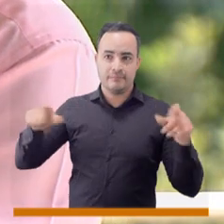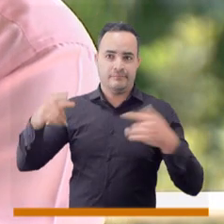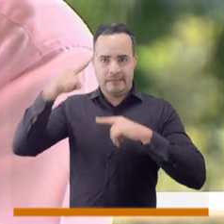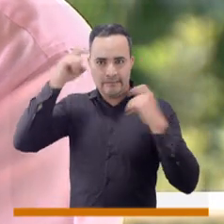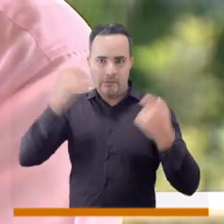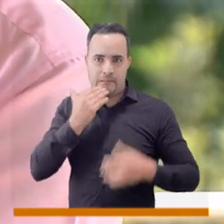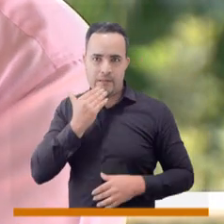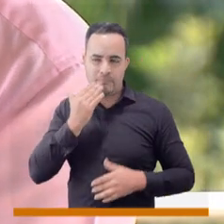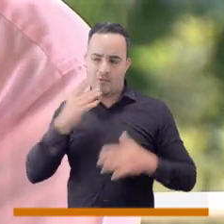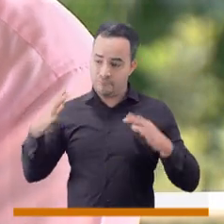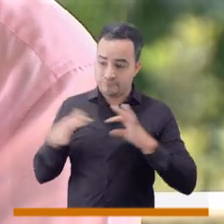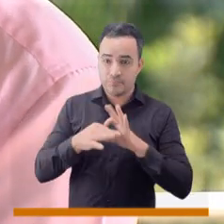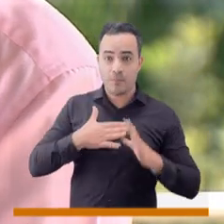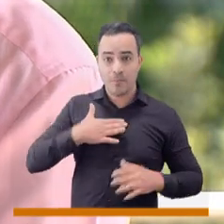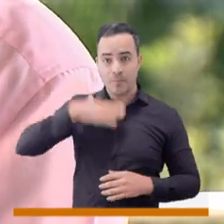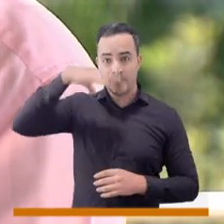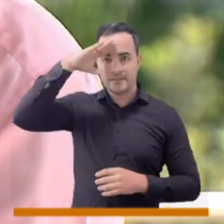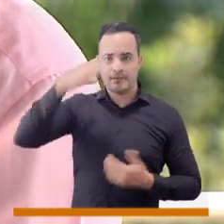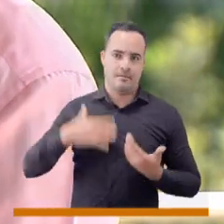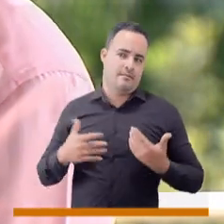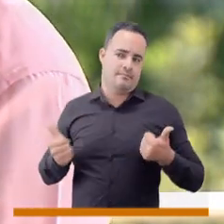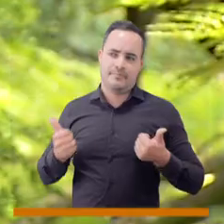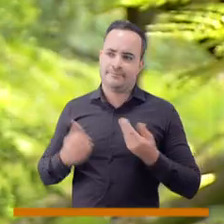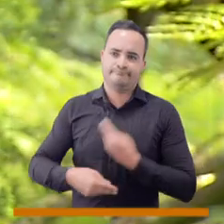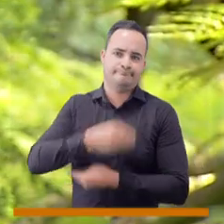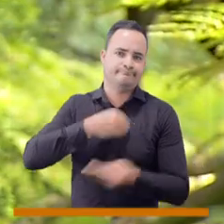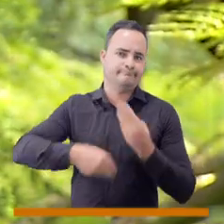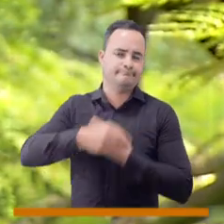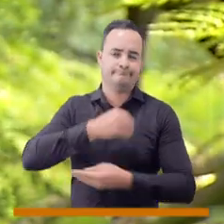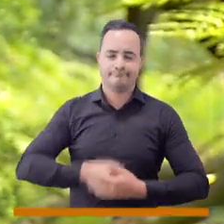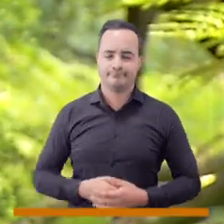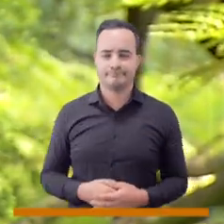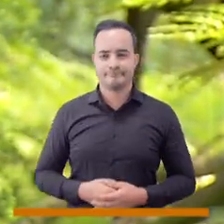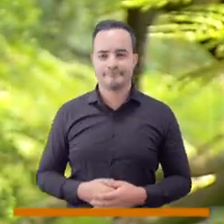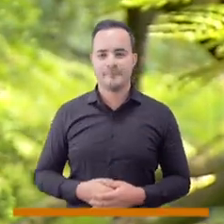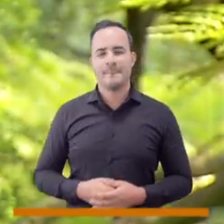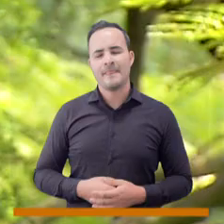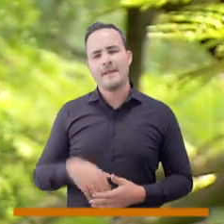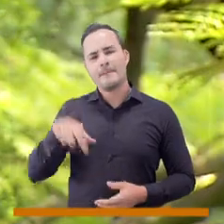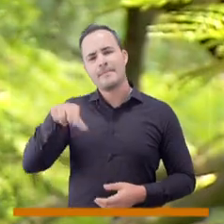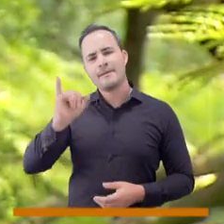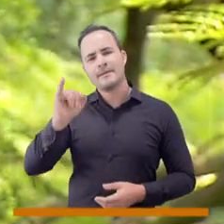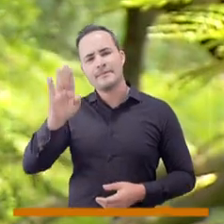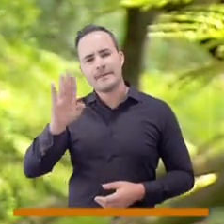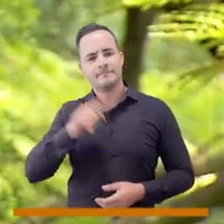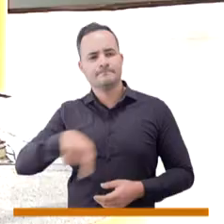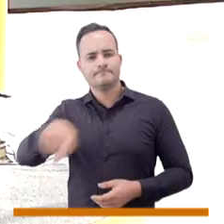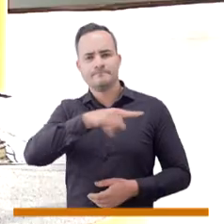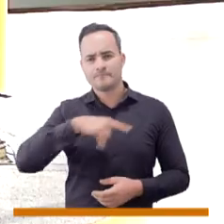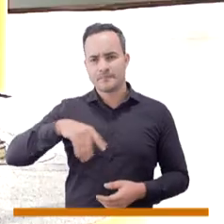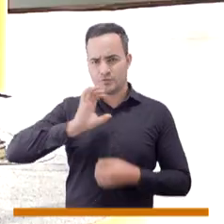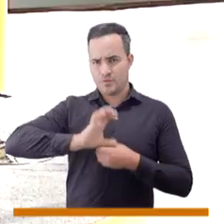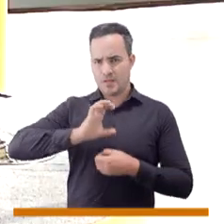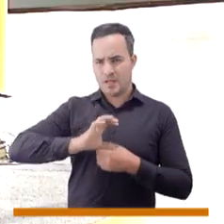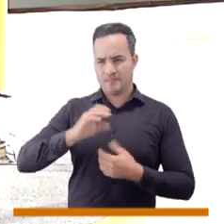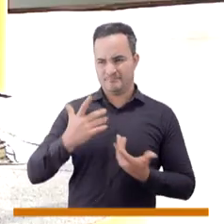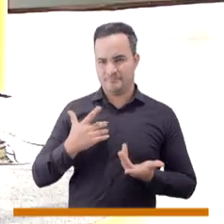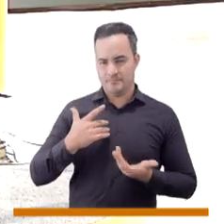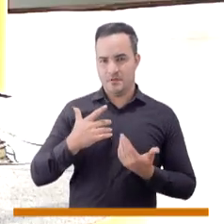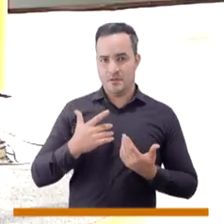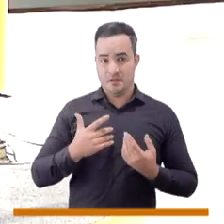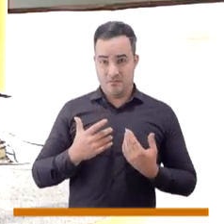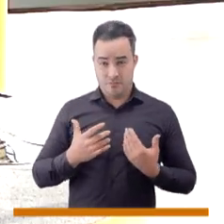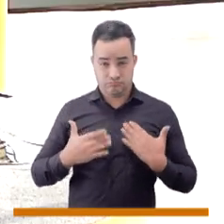las empresas, como empresas públicas como Tigo. Concejal Ríos, la participación en el Producto Interno Bruto de la